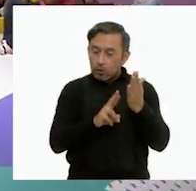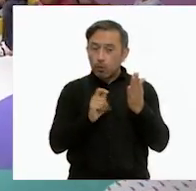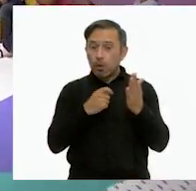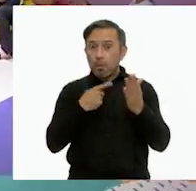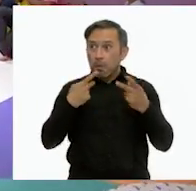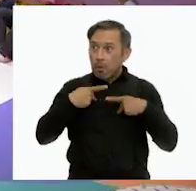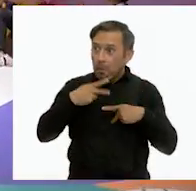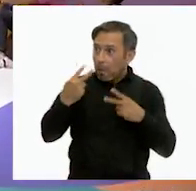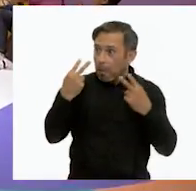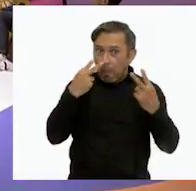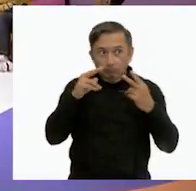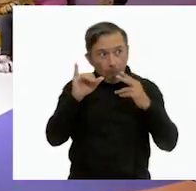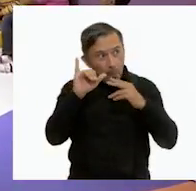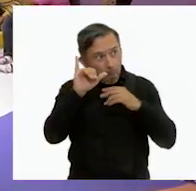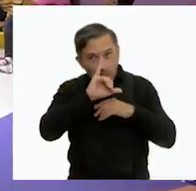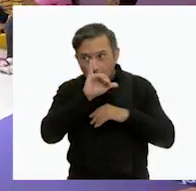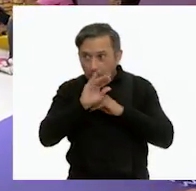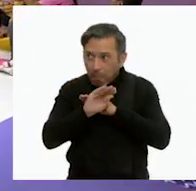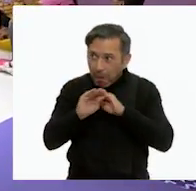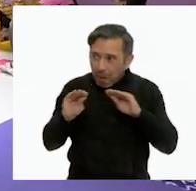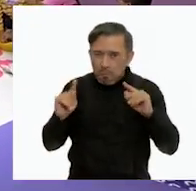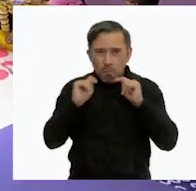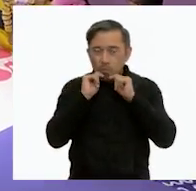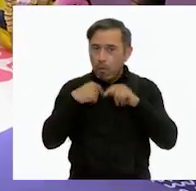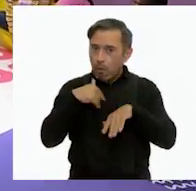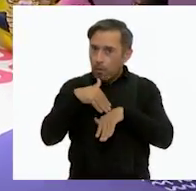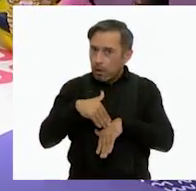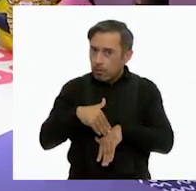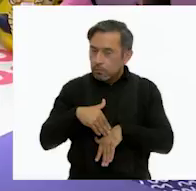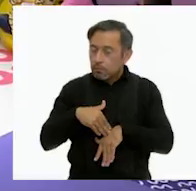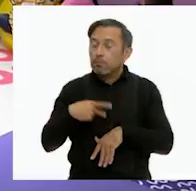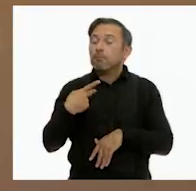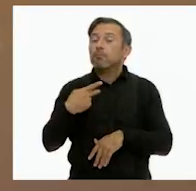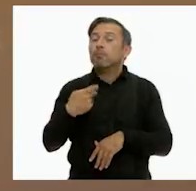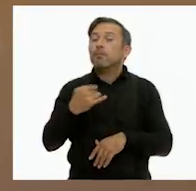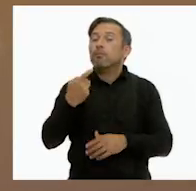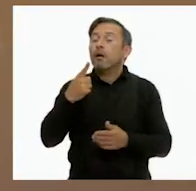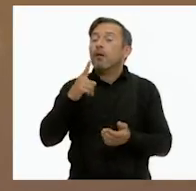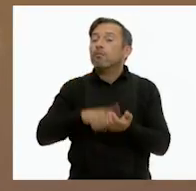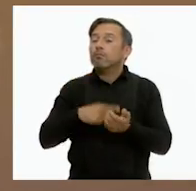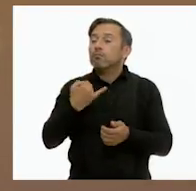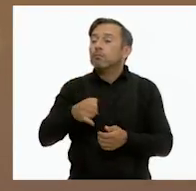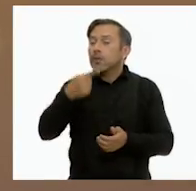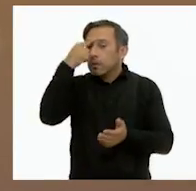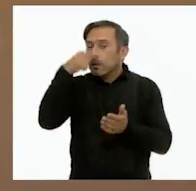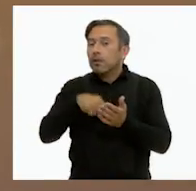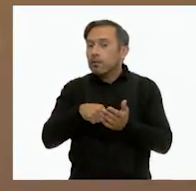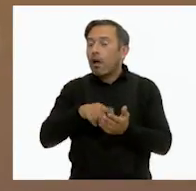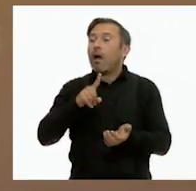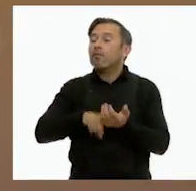Sí. ¿Pero qué creen? ¿Qué? Que sí los estábamos grabando.